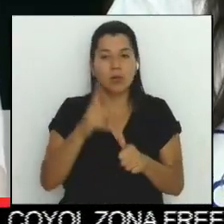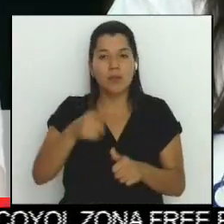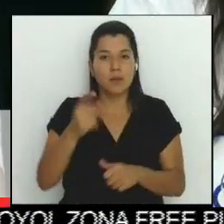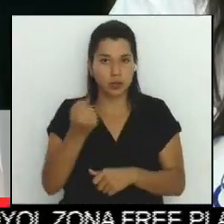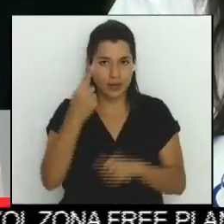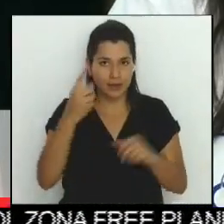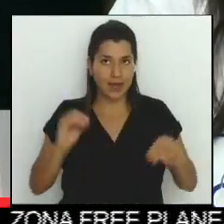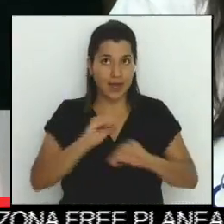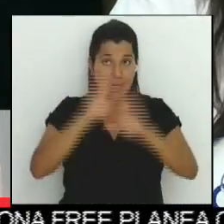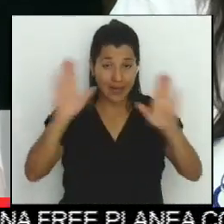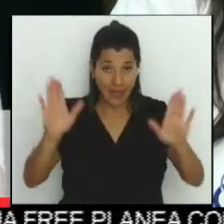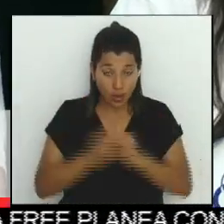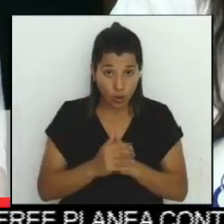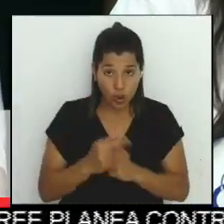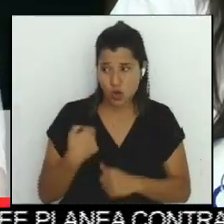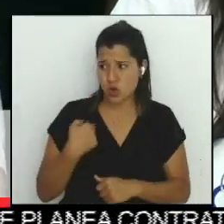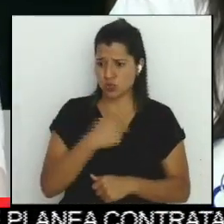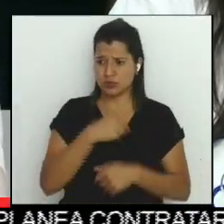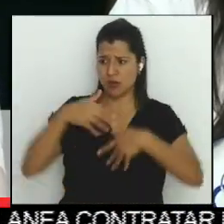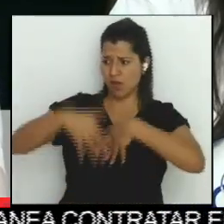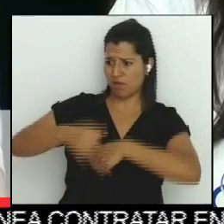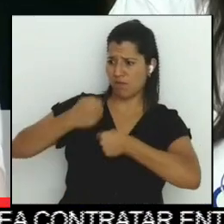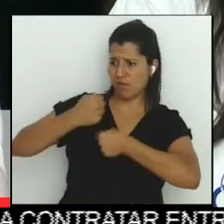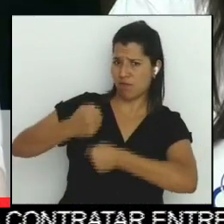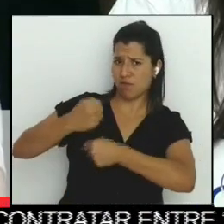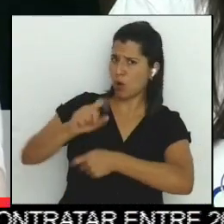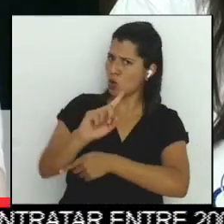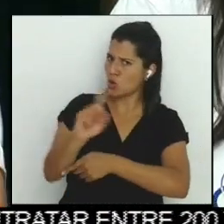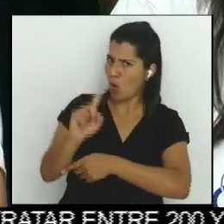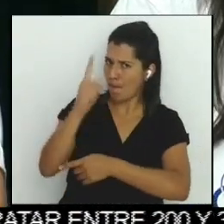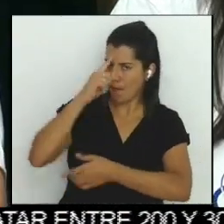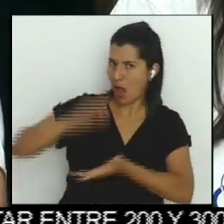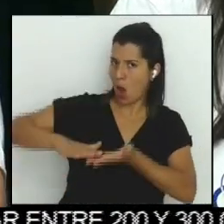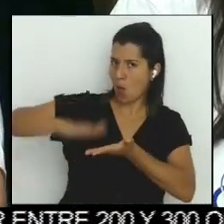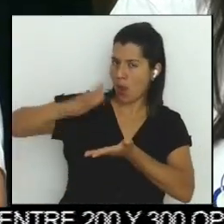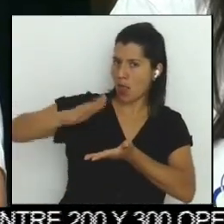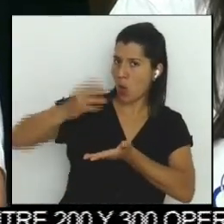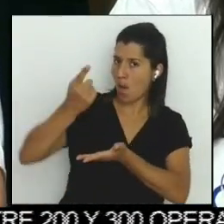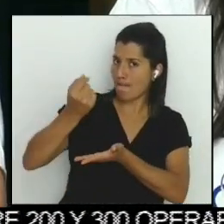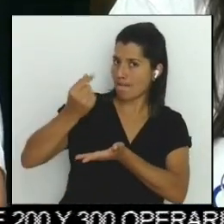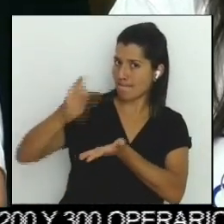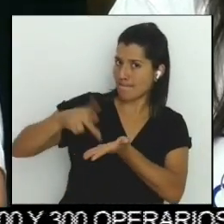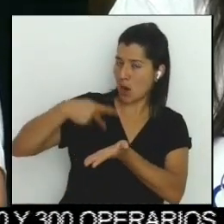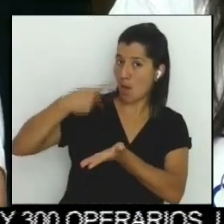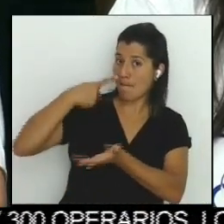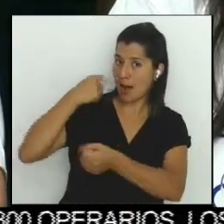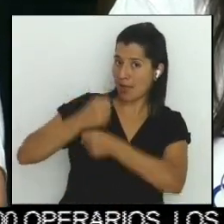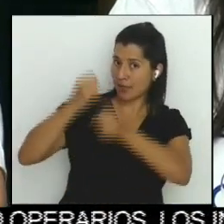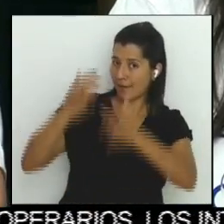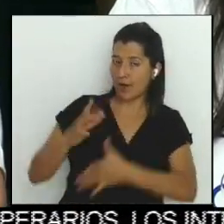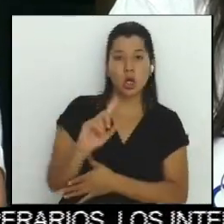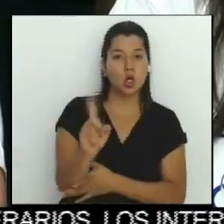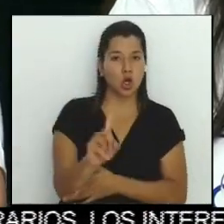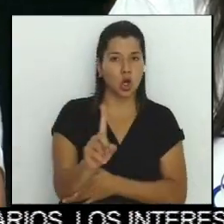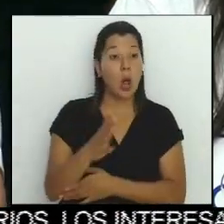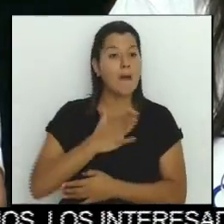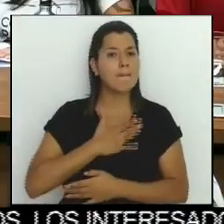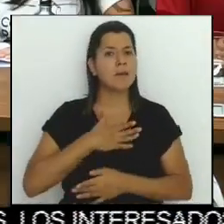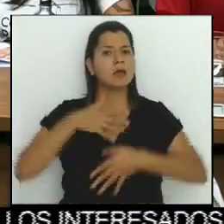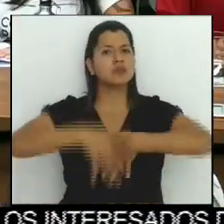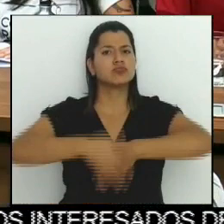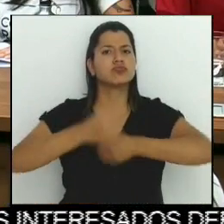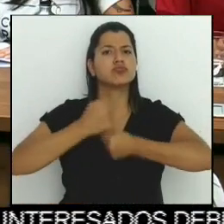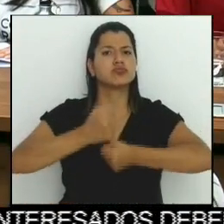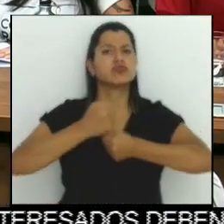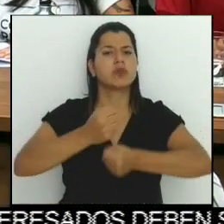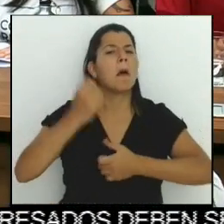marchas de nosotros ha sido por aumentos salariales. Es decir, las marchas de nosotros es por mantener un